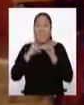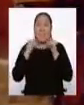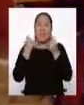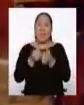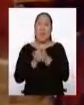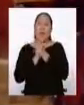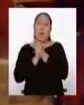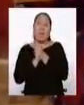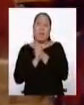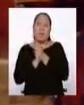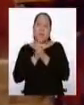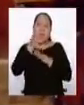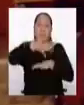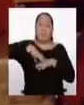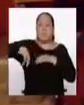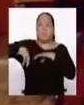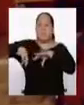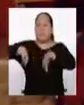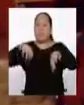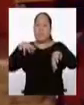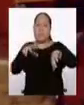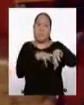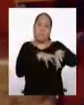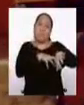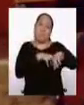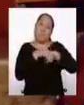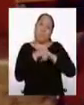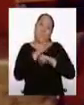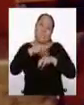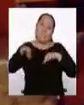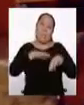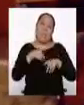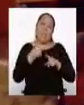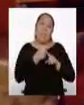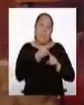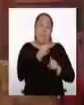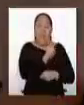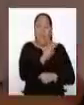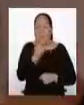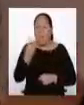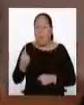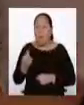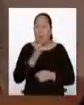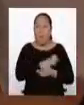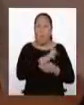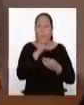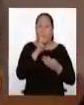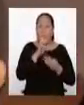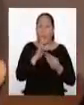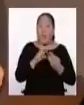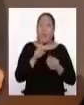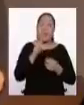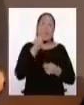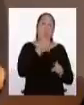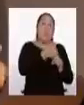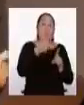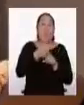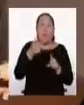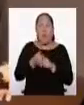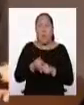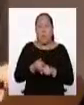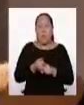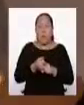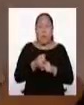finalmente se rompe, porque cada uno empieza a tomar su rumbo de vida, cada uno sus carreras, etcétera, y yo me quedo completamente solo, con mis